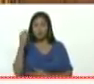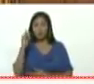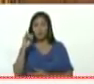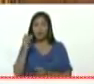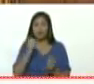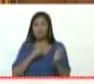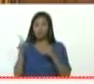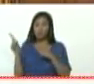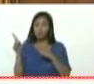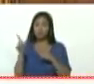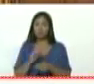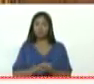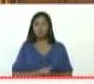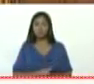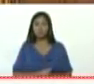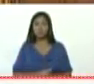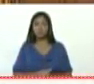sepáis.